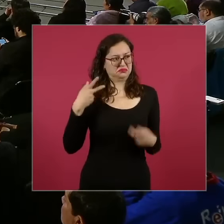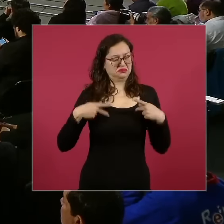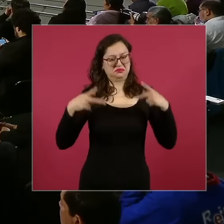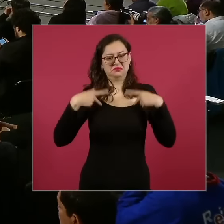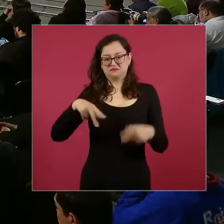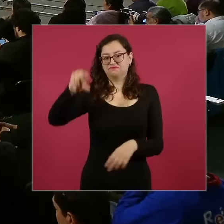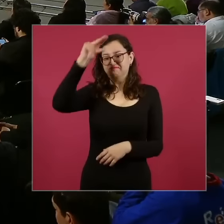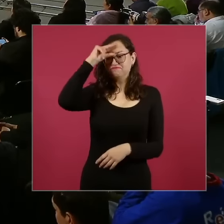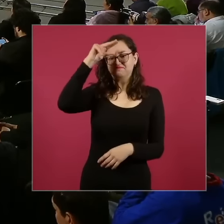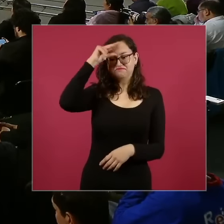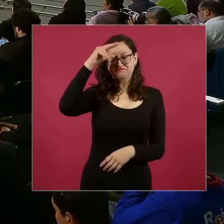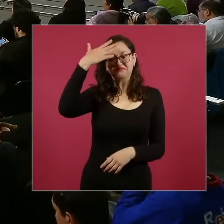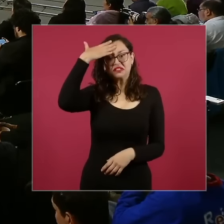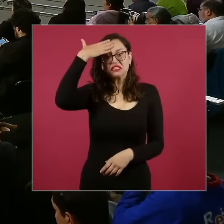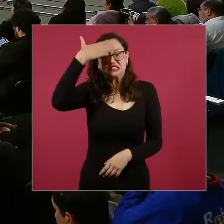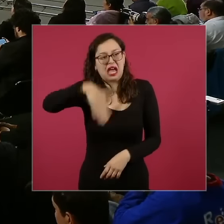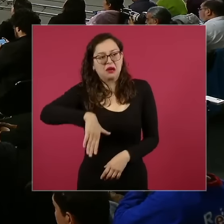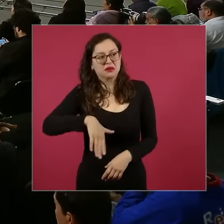certero.